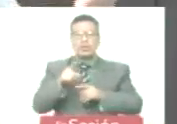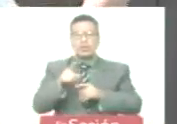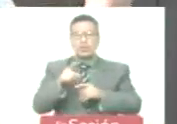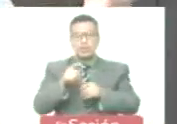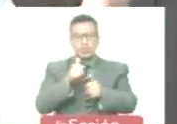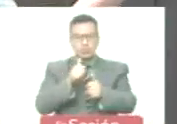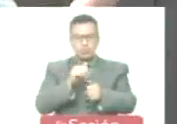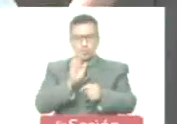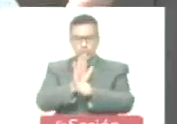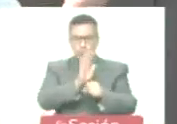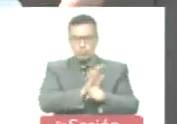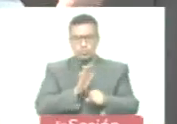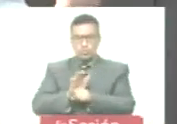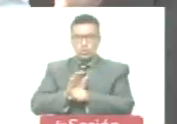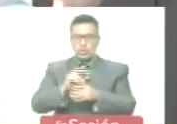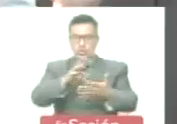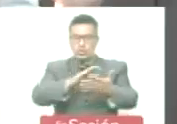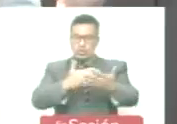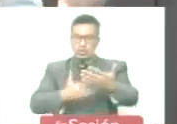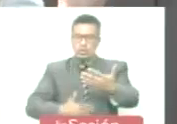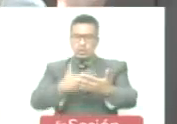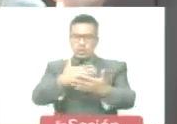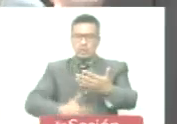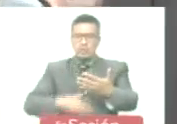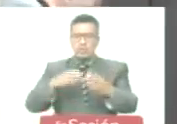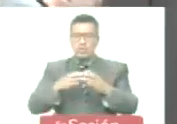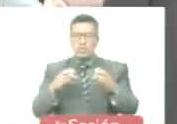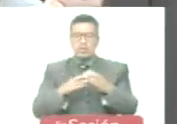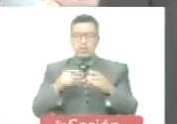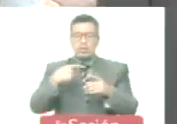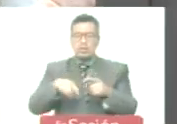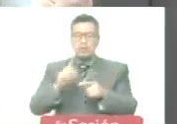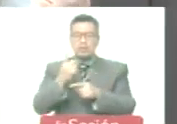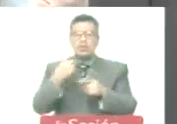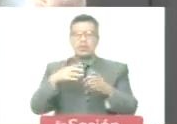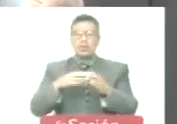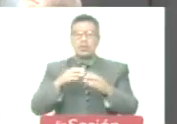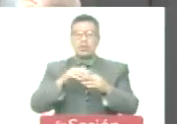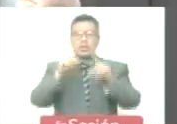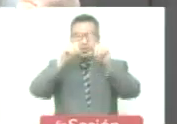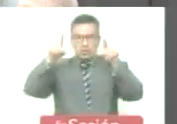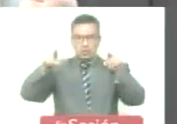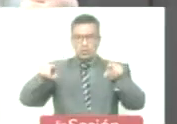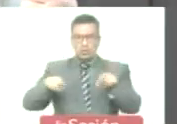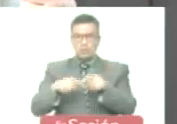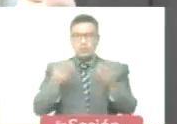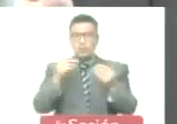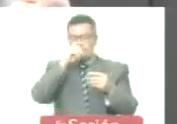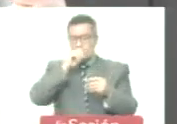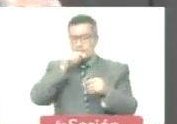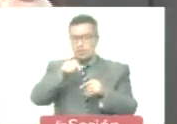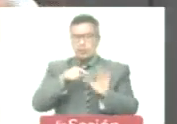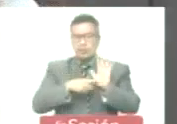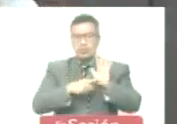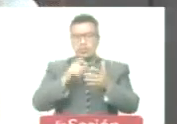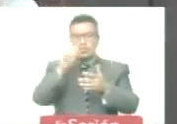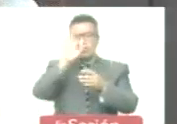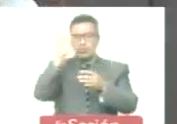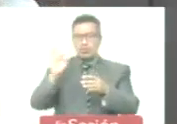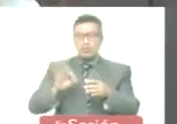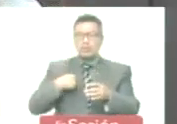custodio del Acta de la Independencia en el Salón Elíptico. Ese cuadro que tiene años allí, que es la figura que